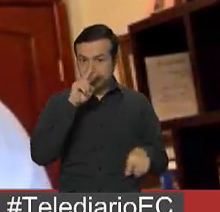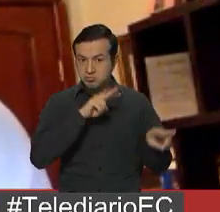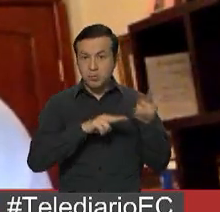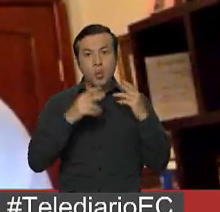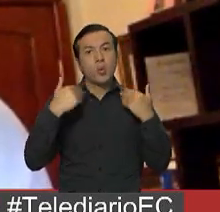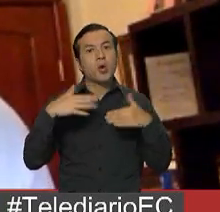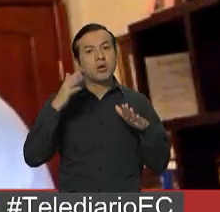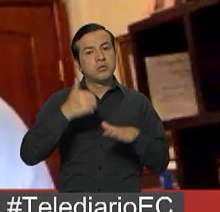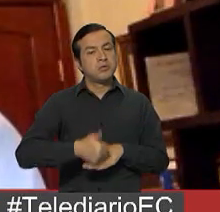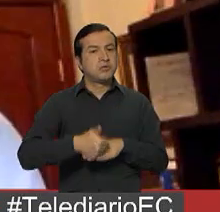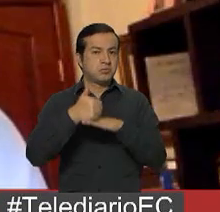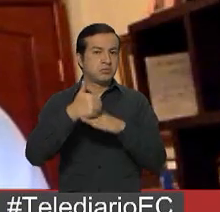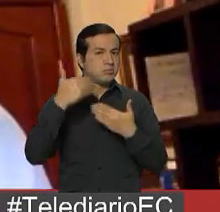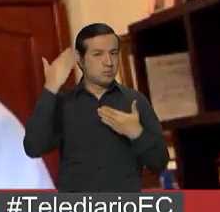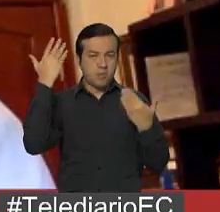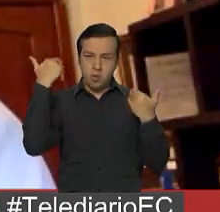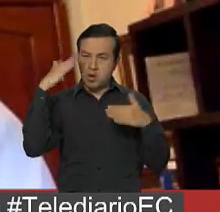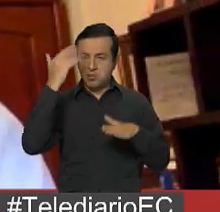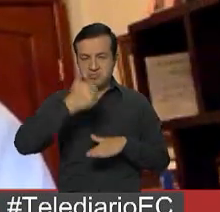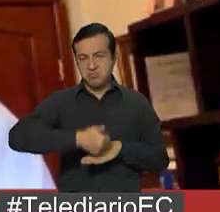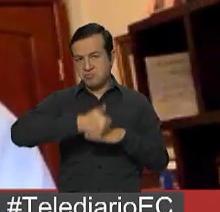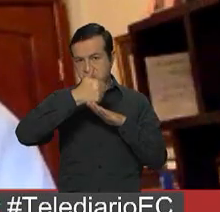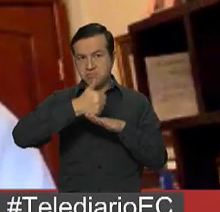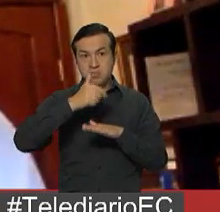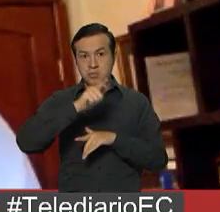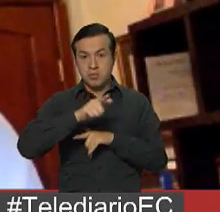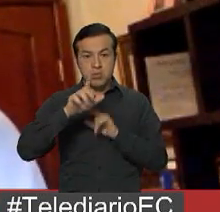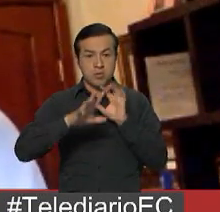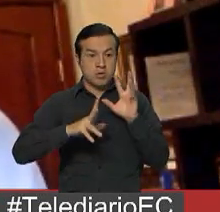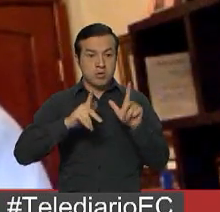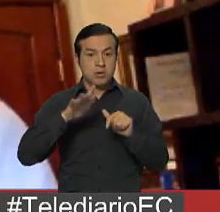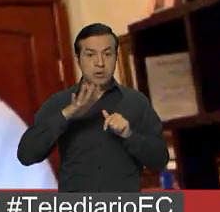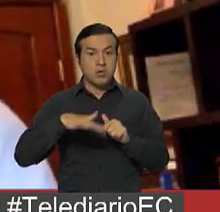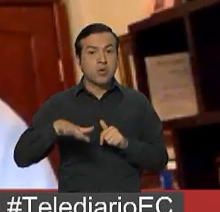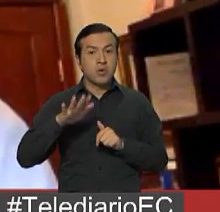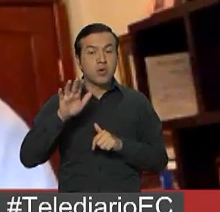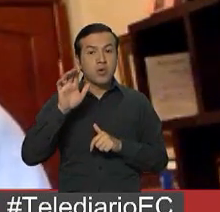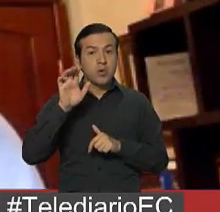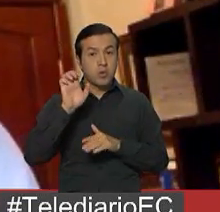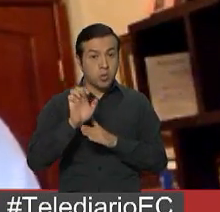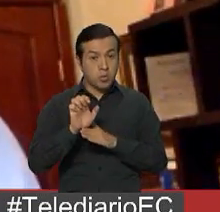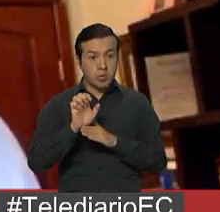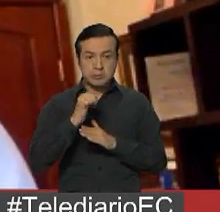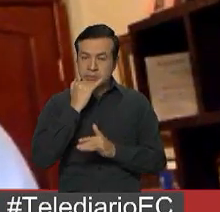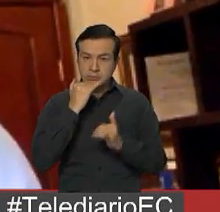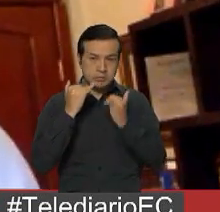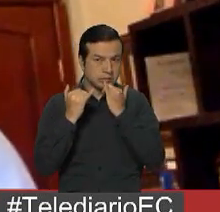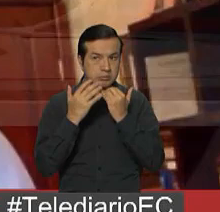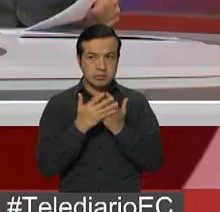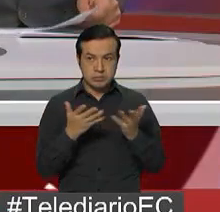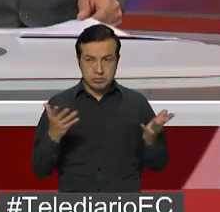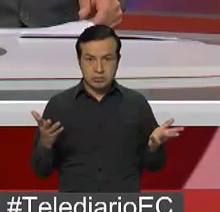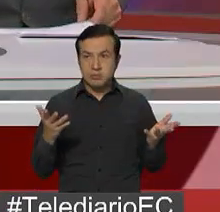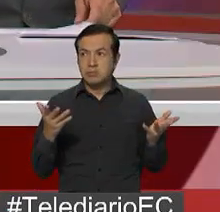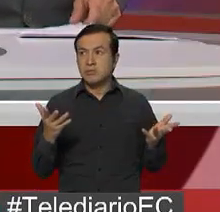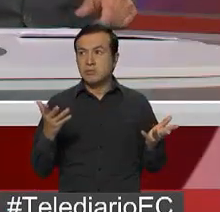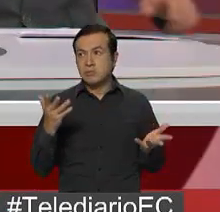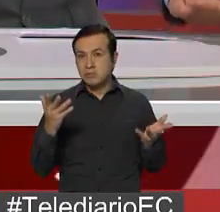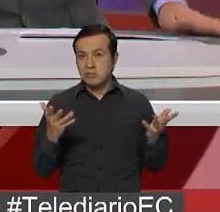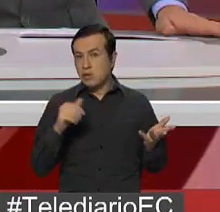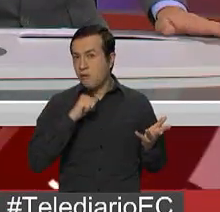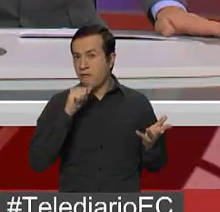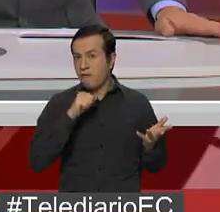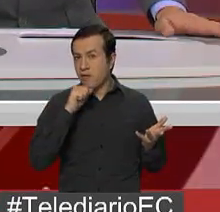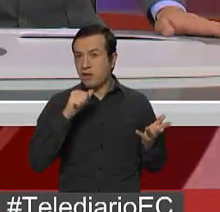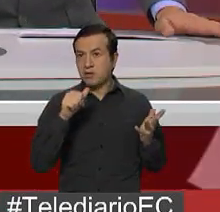importa el nivel de poder que puedan ostentar ellos se han metido a robar la salud del pueblo y eso en esta época no tiene cabida a caso eventualmente falta